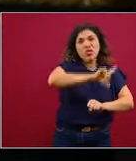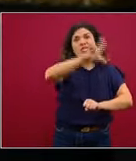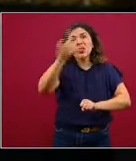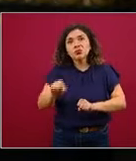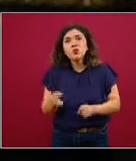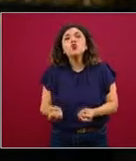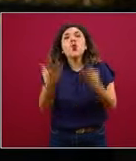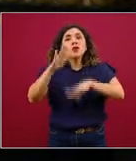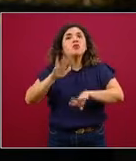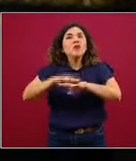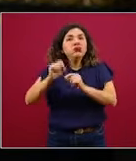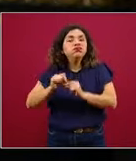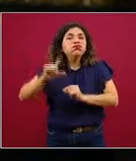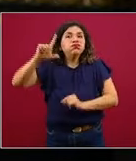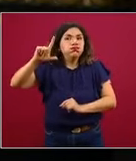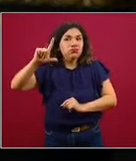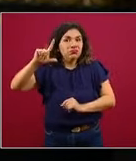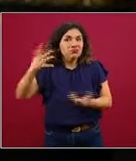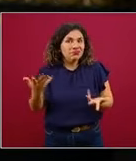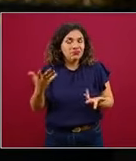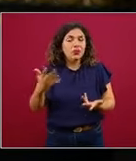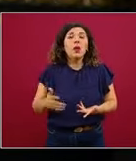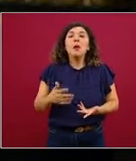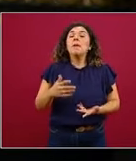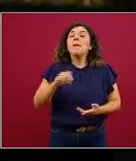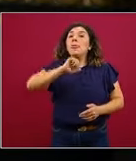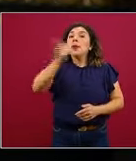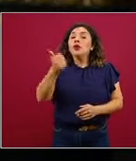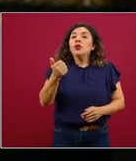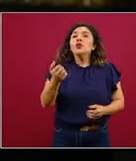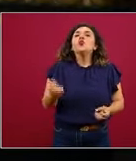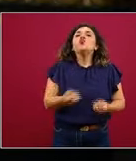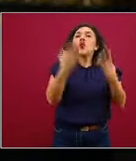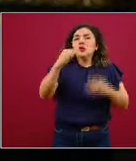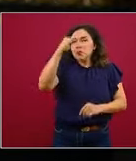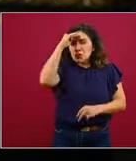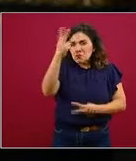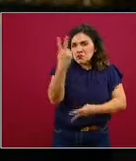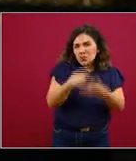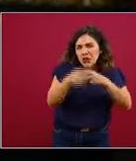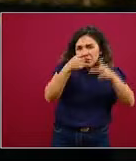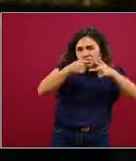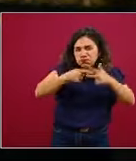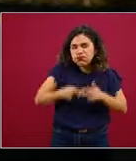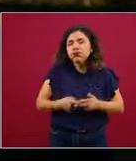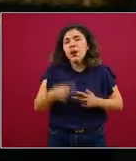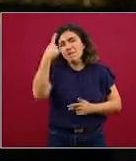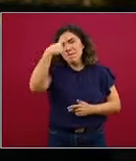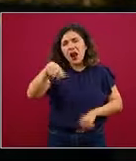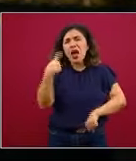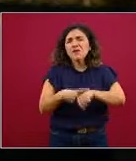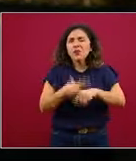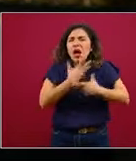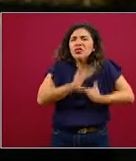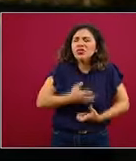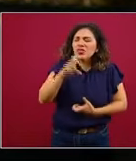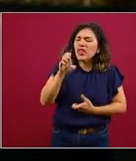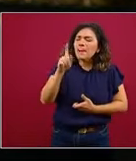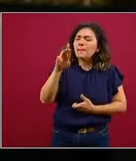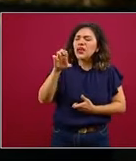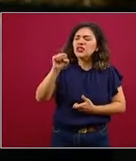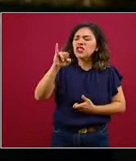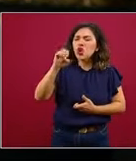están creciendo en general, y en particular en qué tanto están creciendo la depresión y los intentos